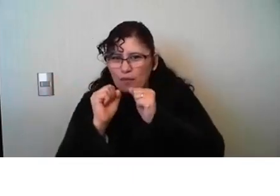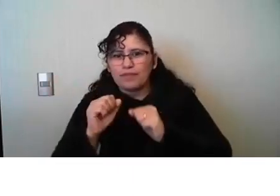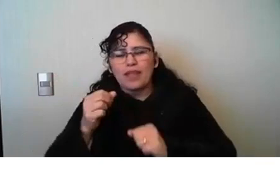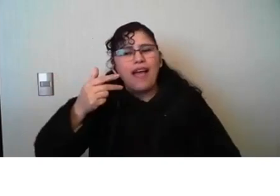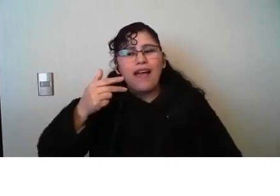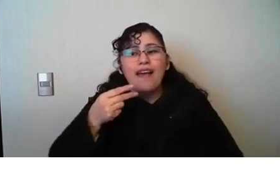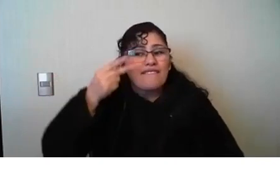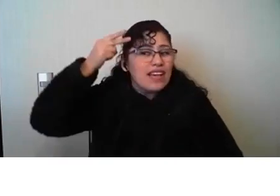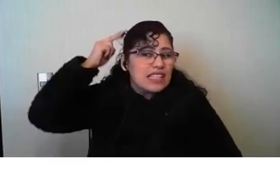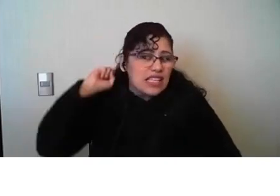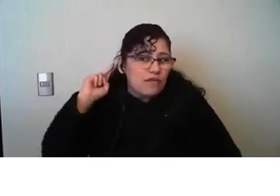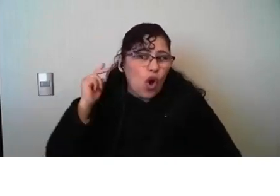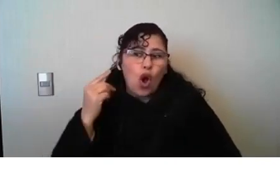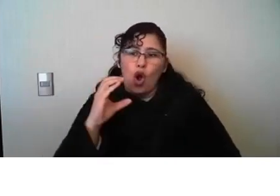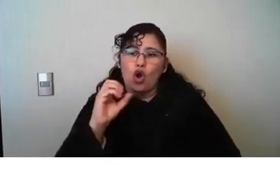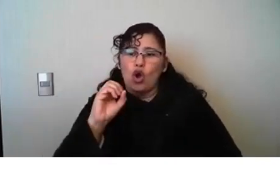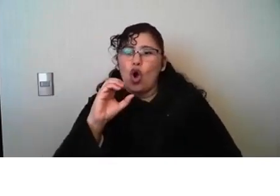coclear, ¿sí?